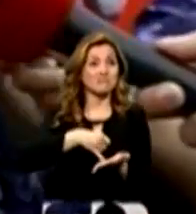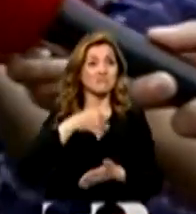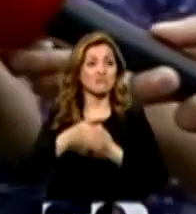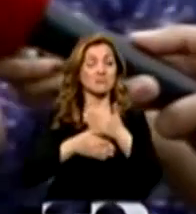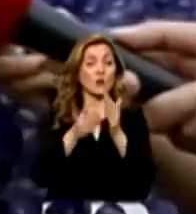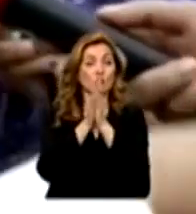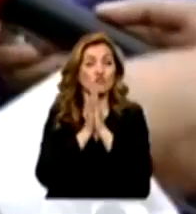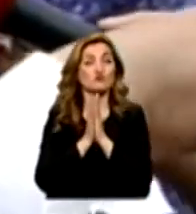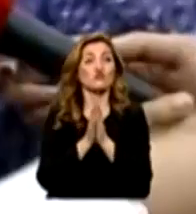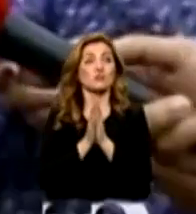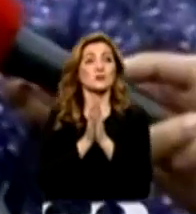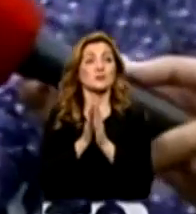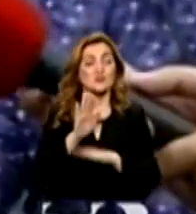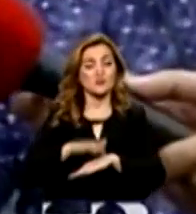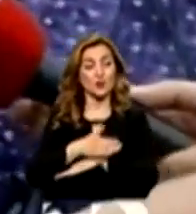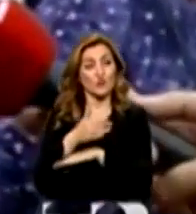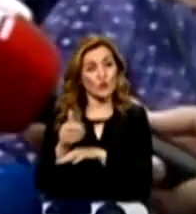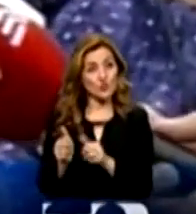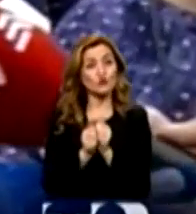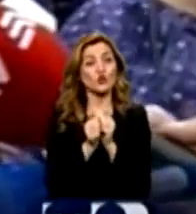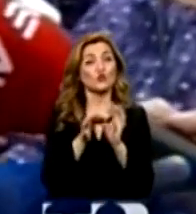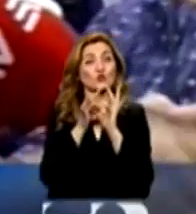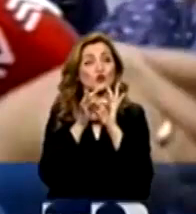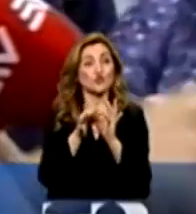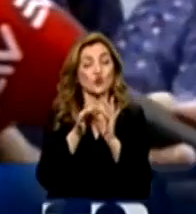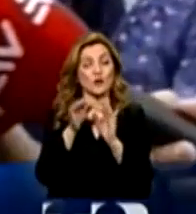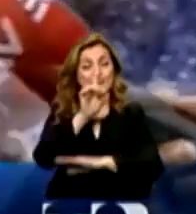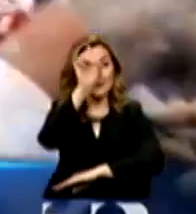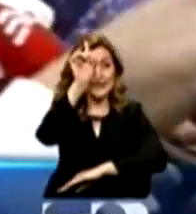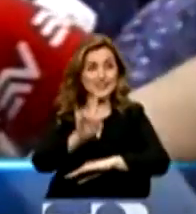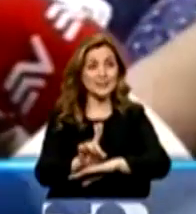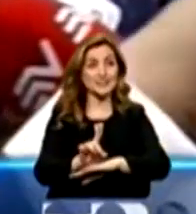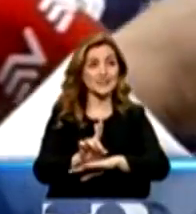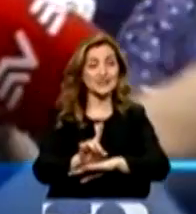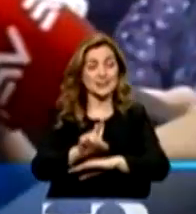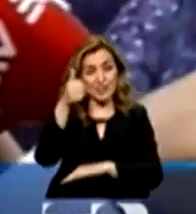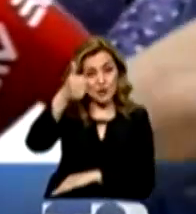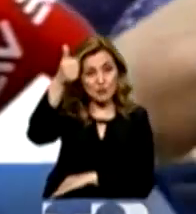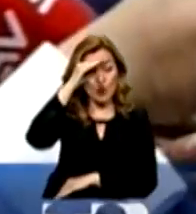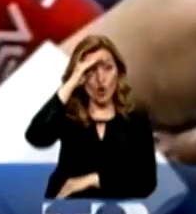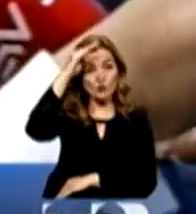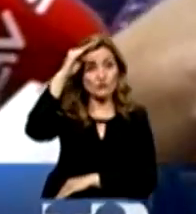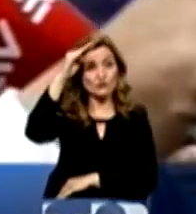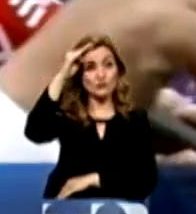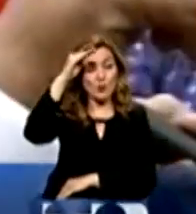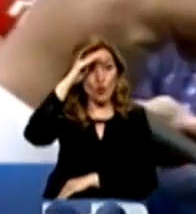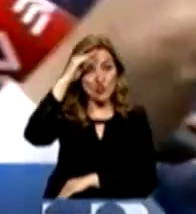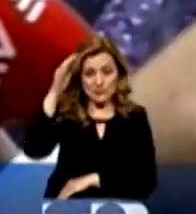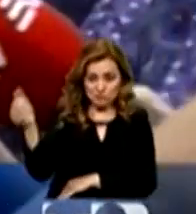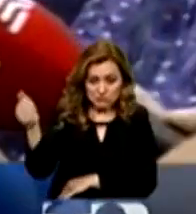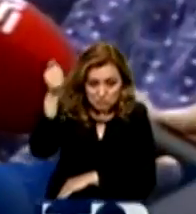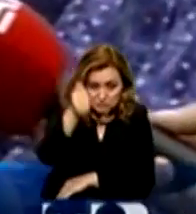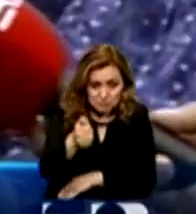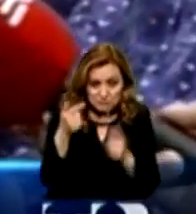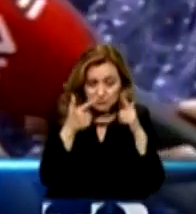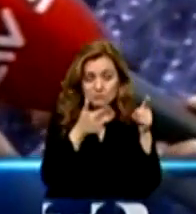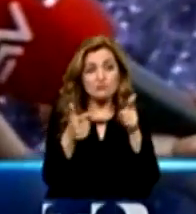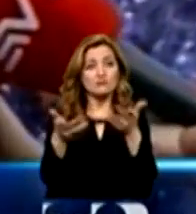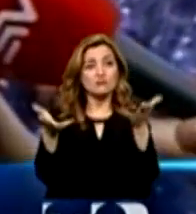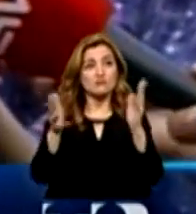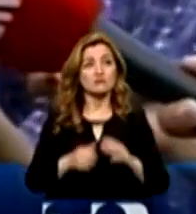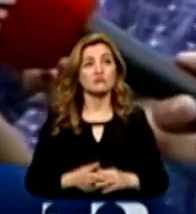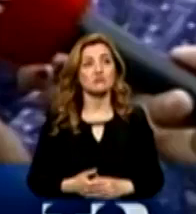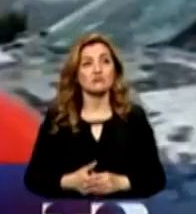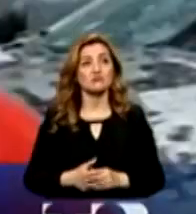pedí que debe estar aquí también junto con los compañeros, el director y el coronel, el jefe de la policía que custodia